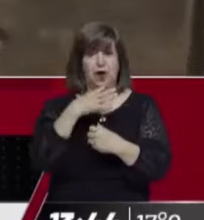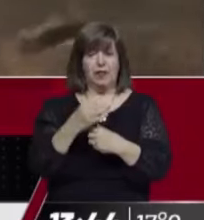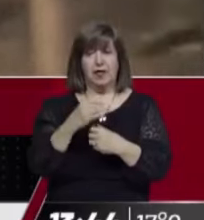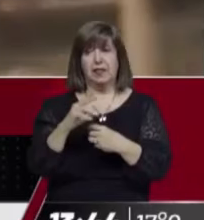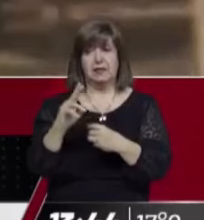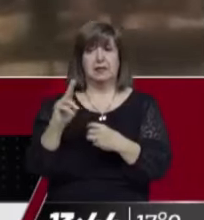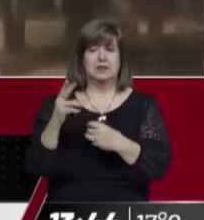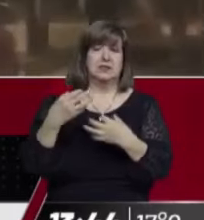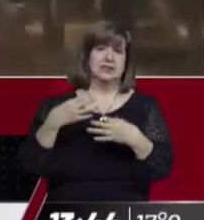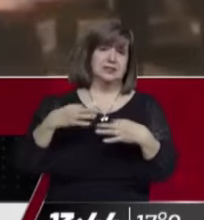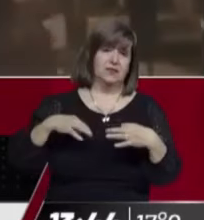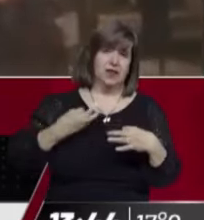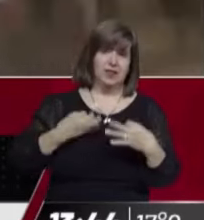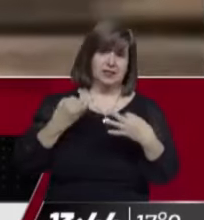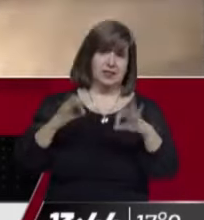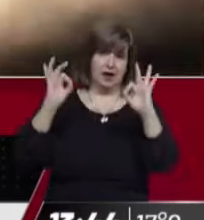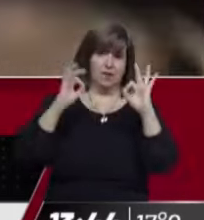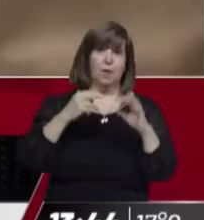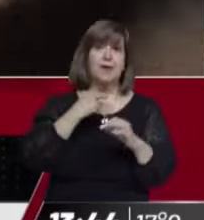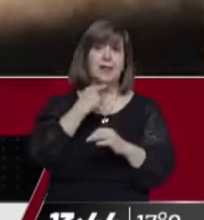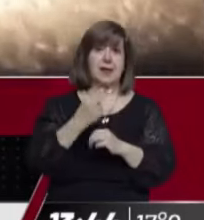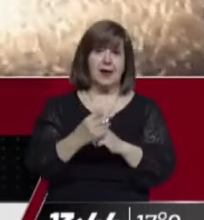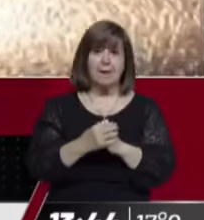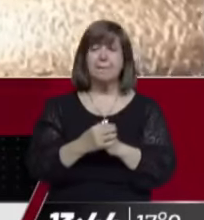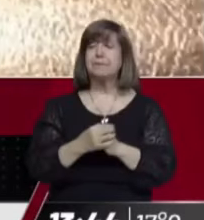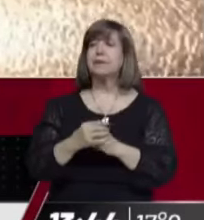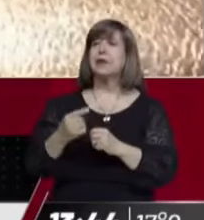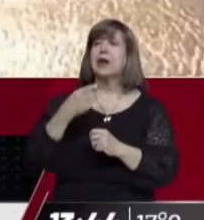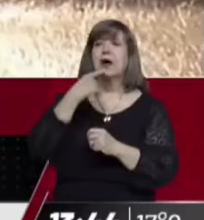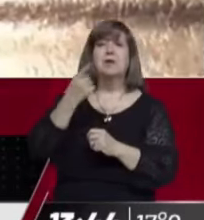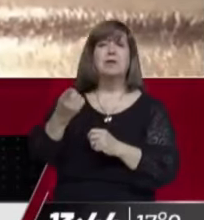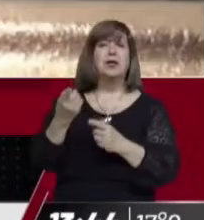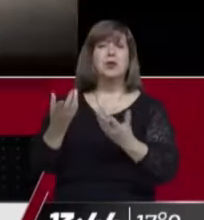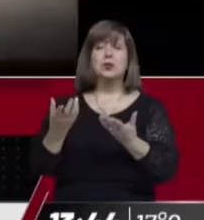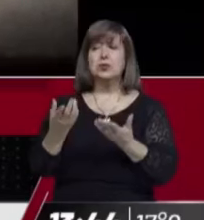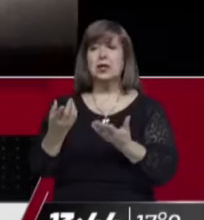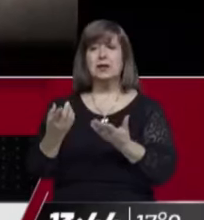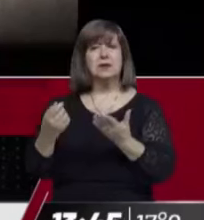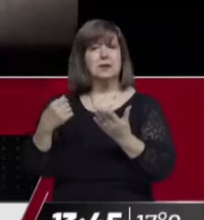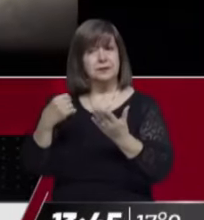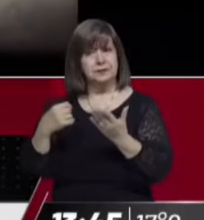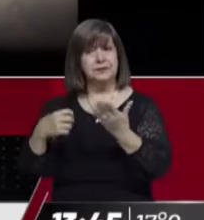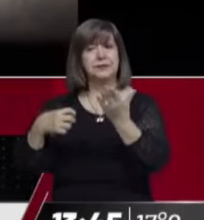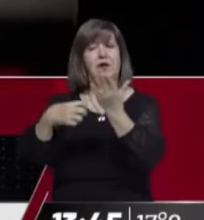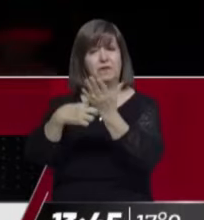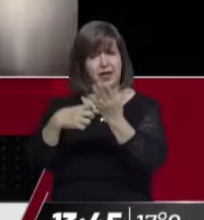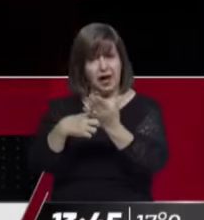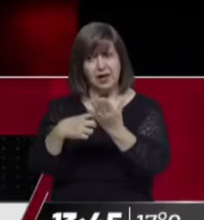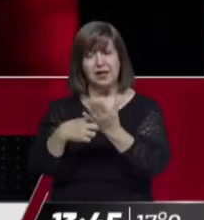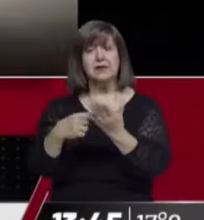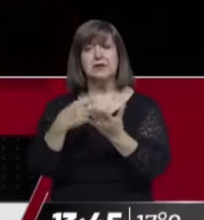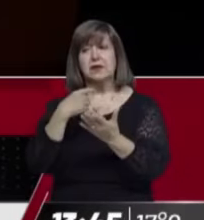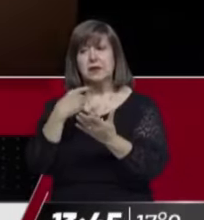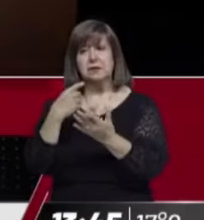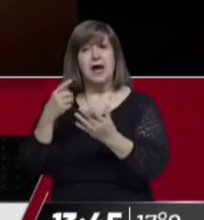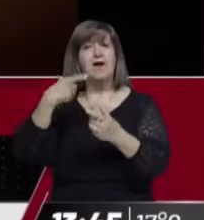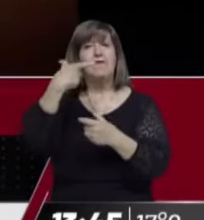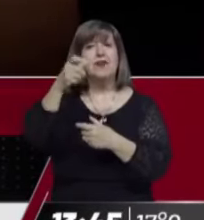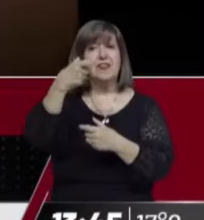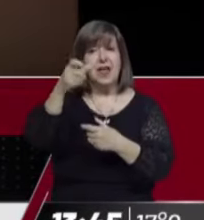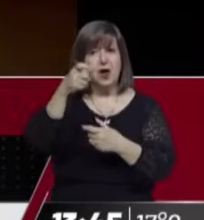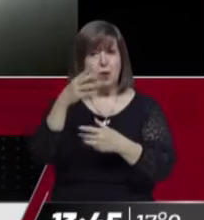Qué les han dicho a los investigadores respecto del video que hay sirve pueden identificar a alguien a través de lo que ya hay